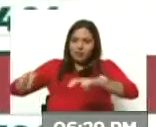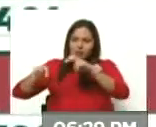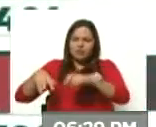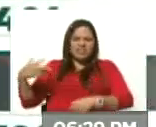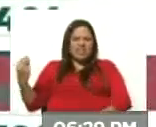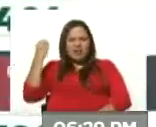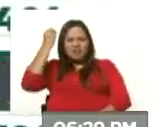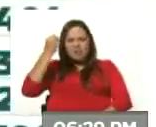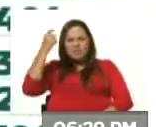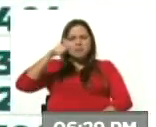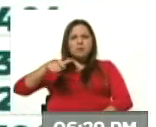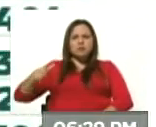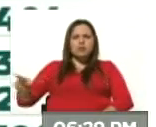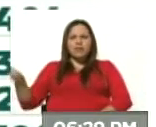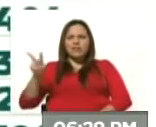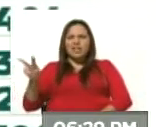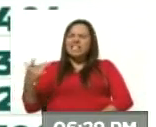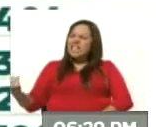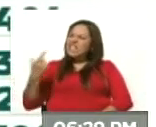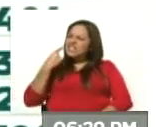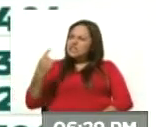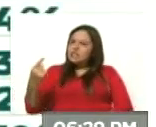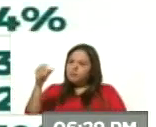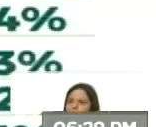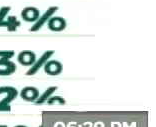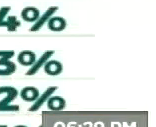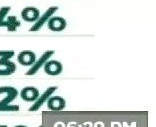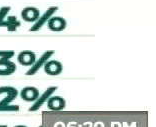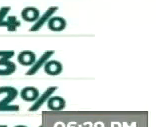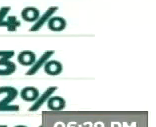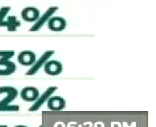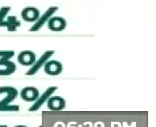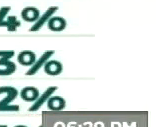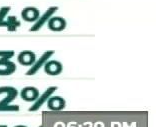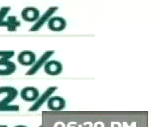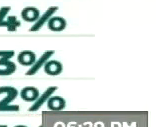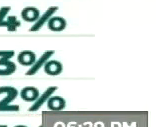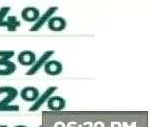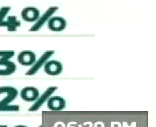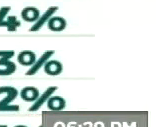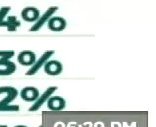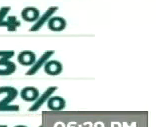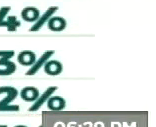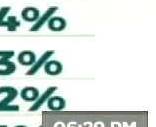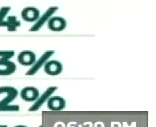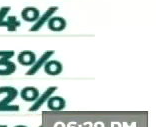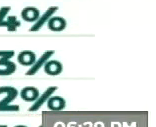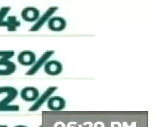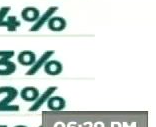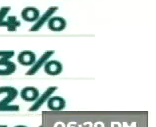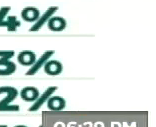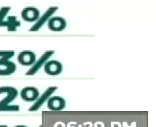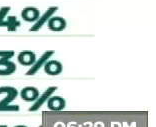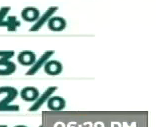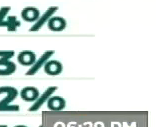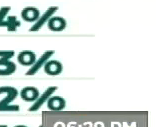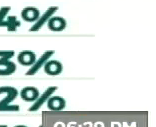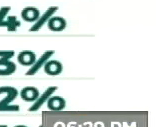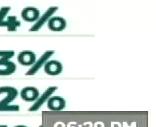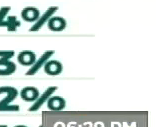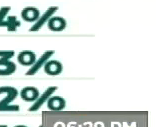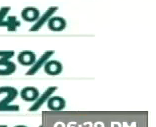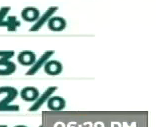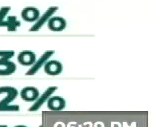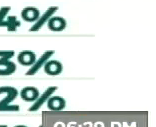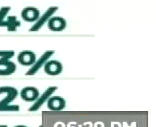venezolanos que dicen las encuestas dios mío qué le pasa esta lámina bueno ahí se ve más o menos algo